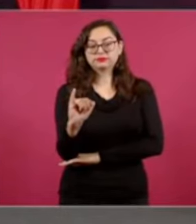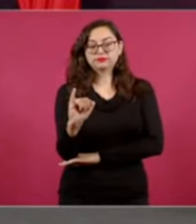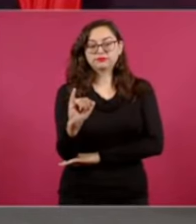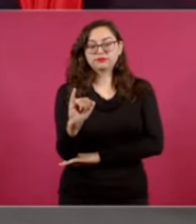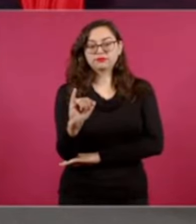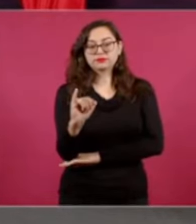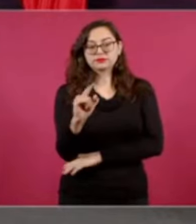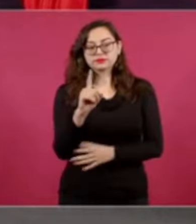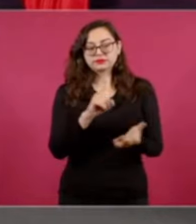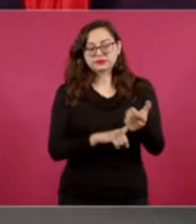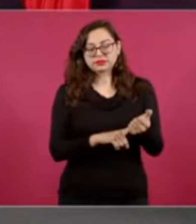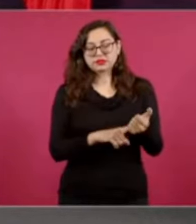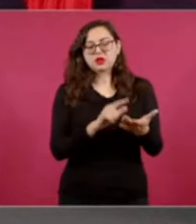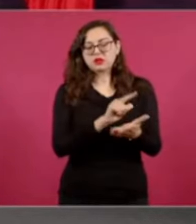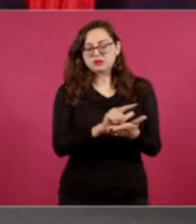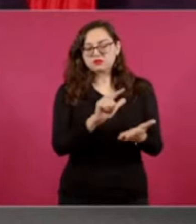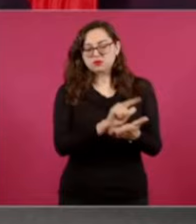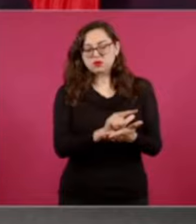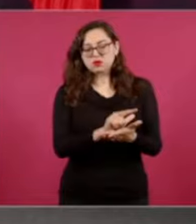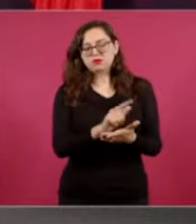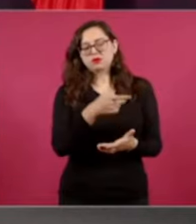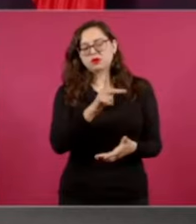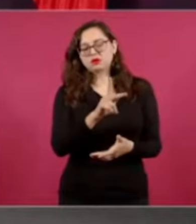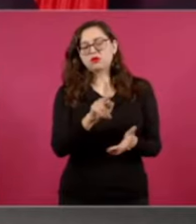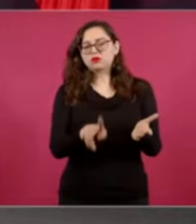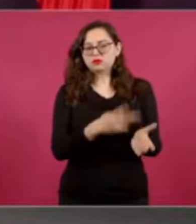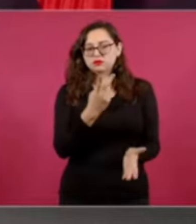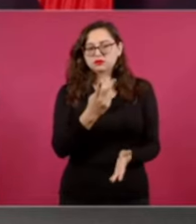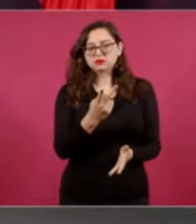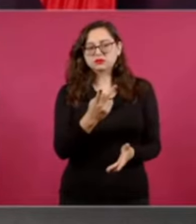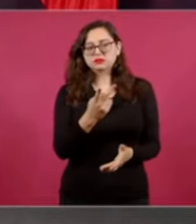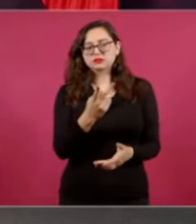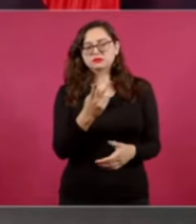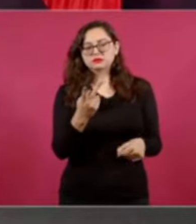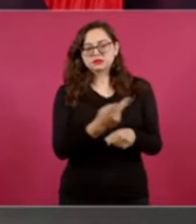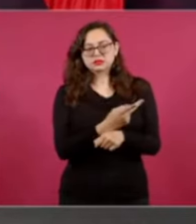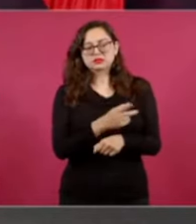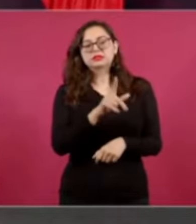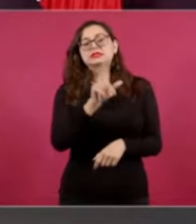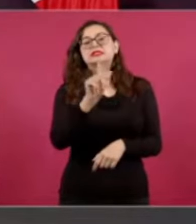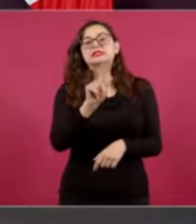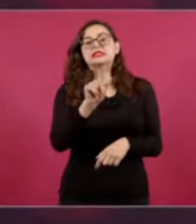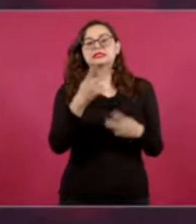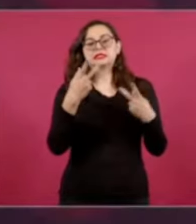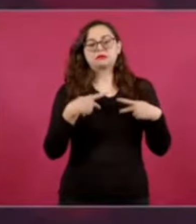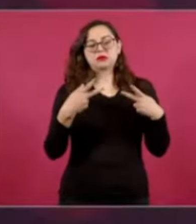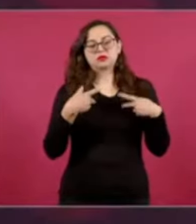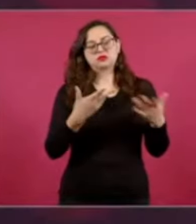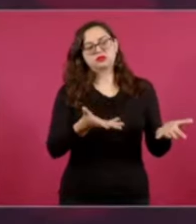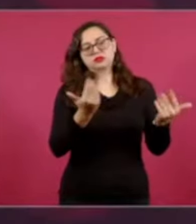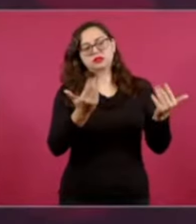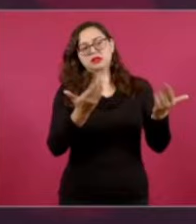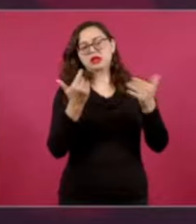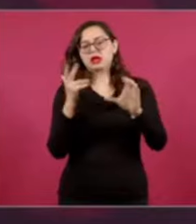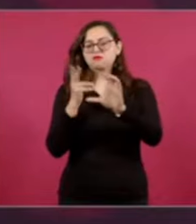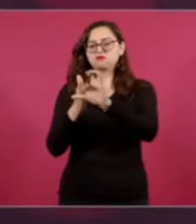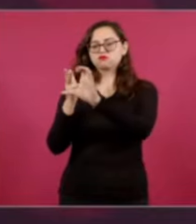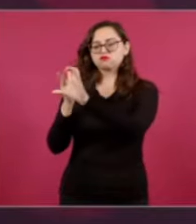Estoy pendiente, ¿sí? Tenemos 70 personas en refugio, están regresando ya las personas a sus